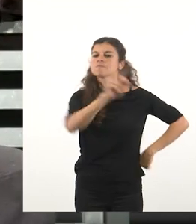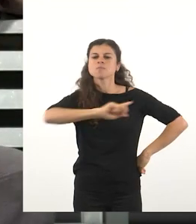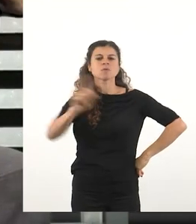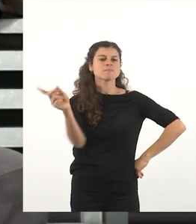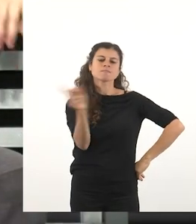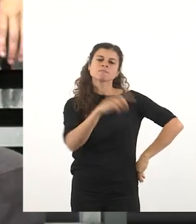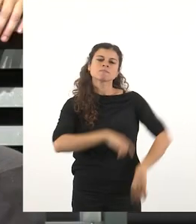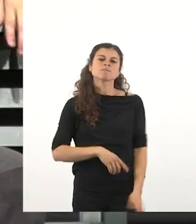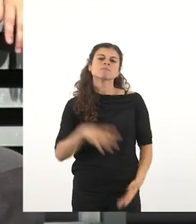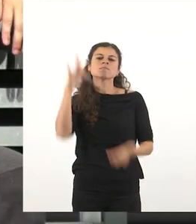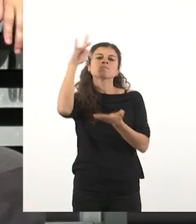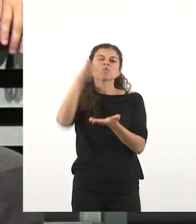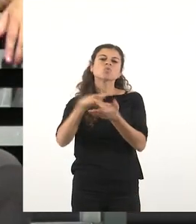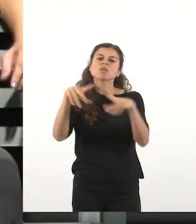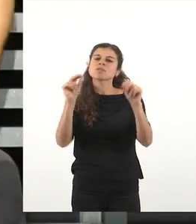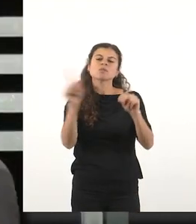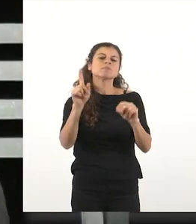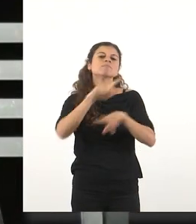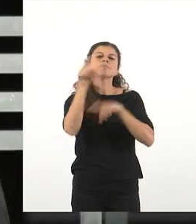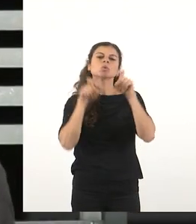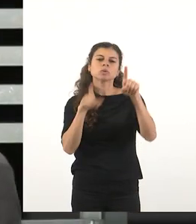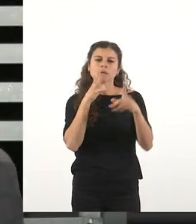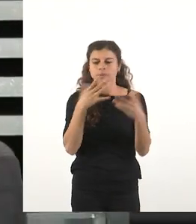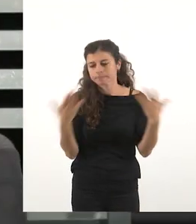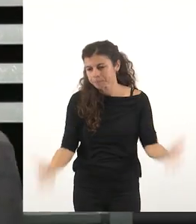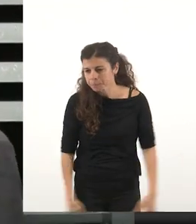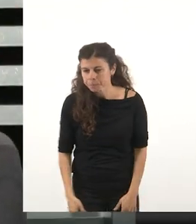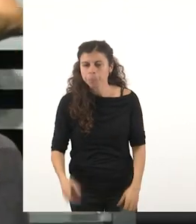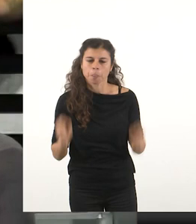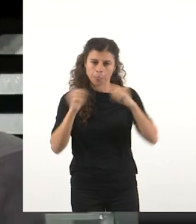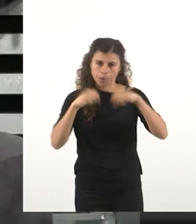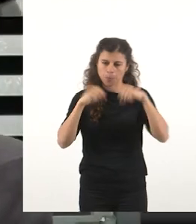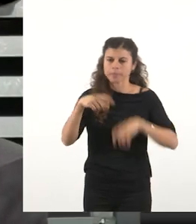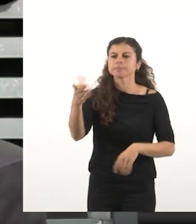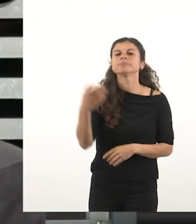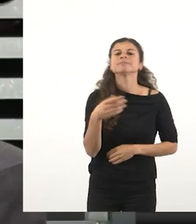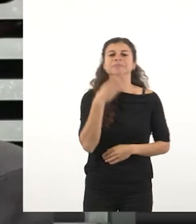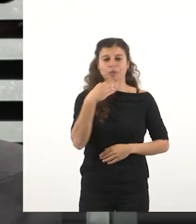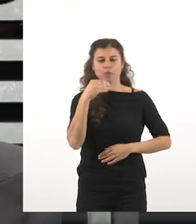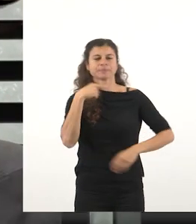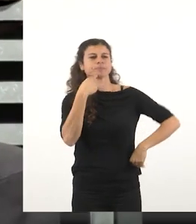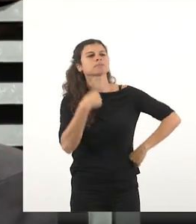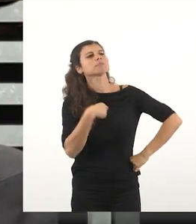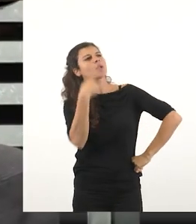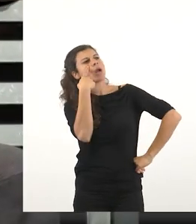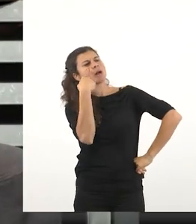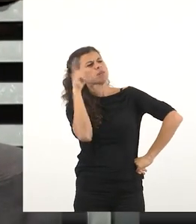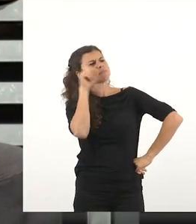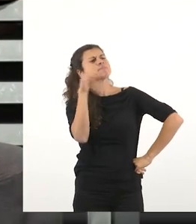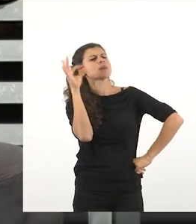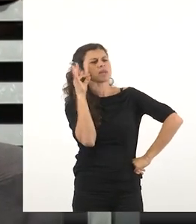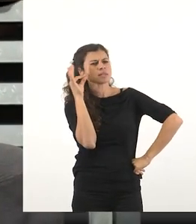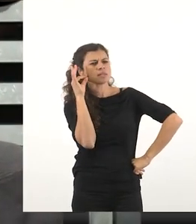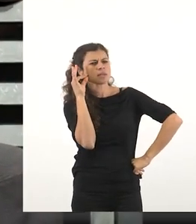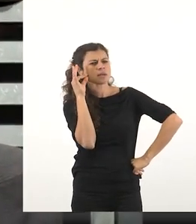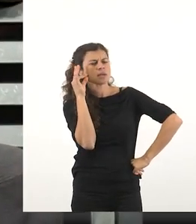no. Yo la pregunta la tengo ahora. Digo, bueno, criatura, si te va a dar un síncope. Maestro, vamos a ver. Para entonces,